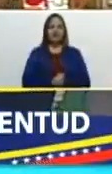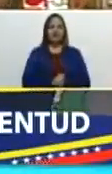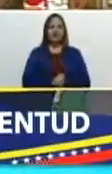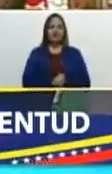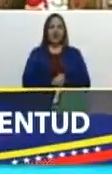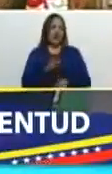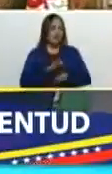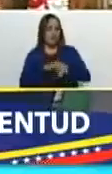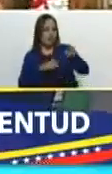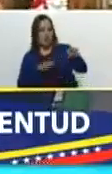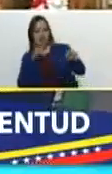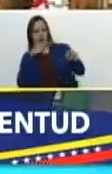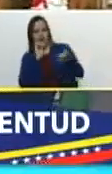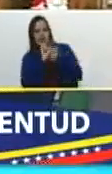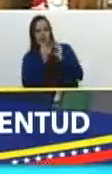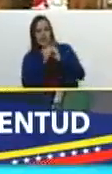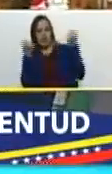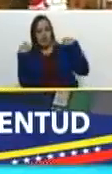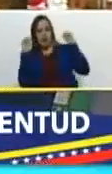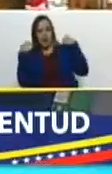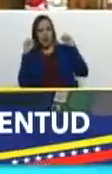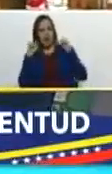¿Por qué no practican deporte?